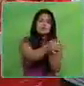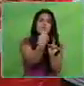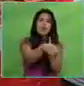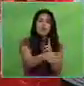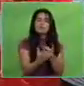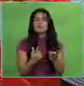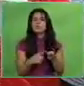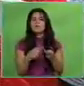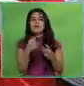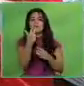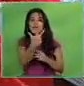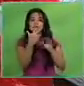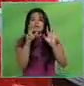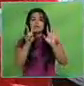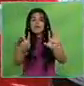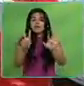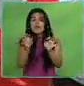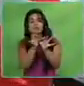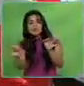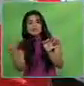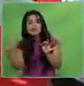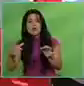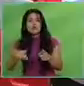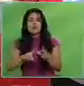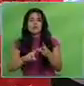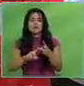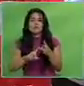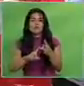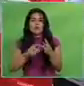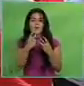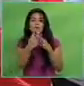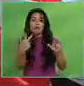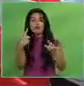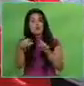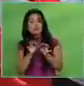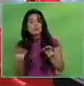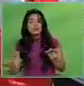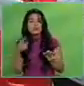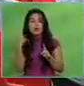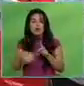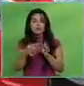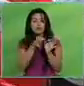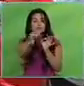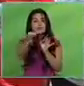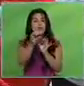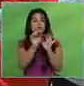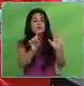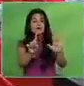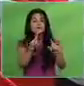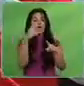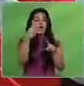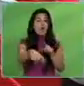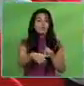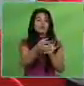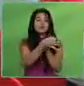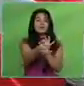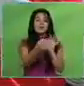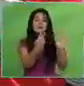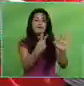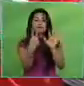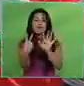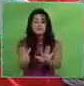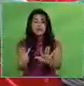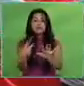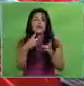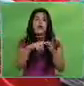Quintero, 37 en Guaraque, 28 en Julio César Sala, 6 en Justo Briceño, 77 en Libertador, 6 en